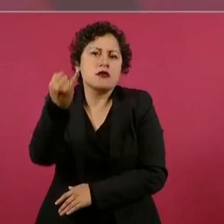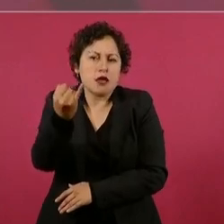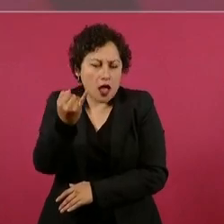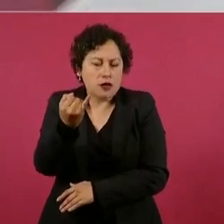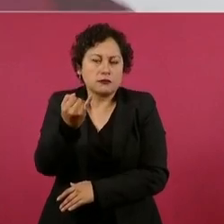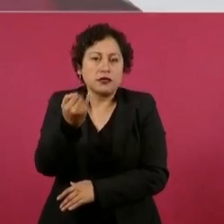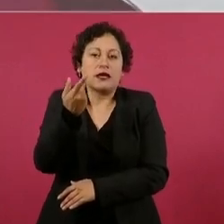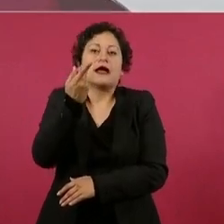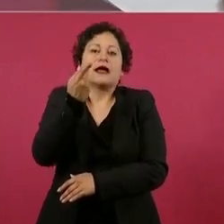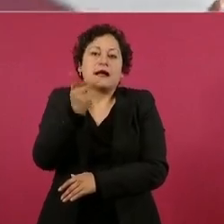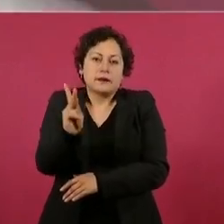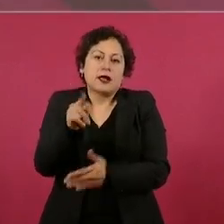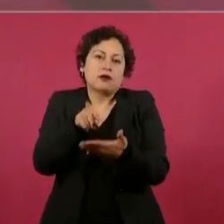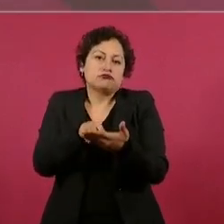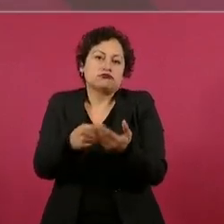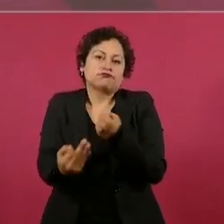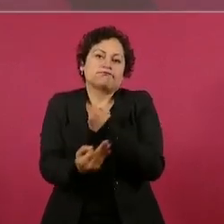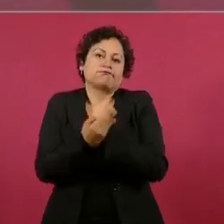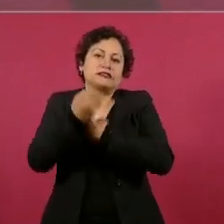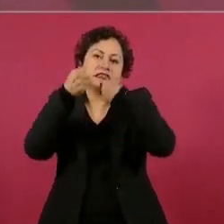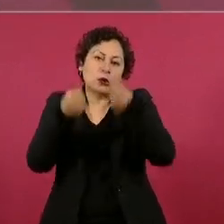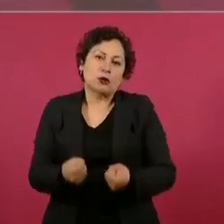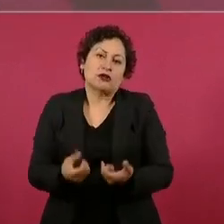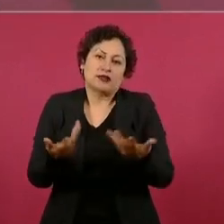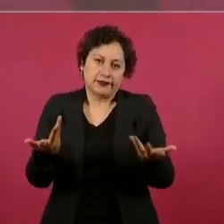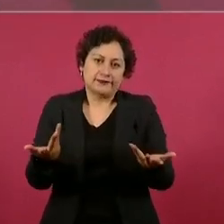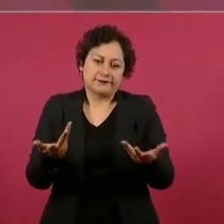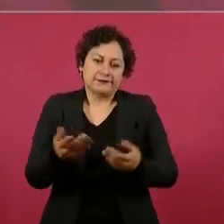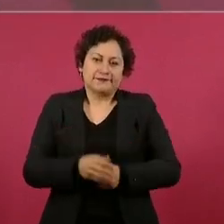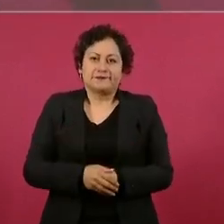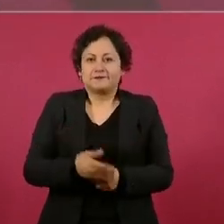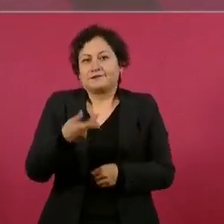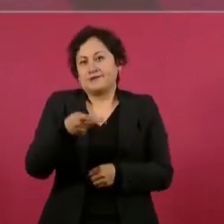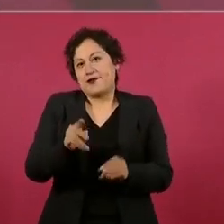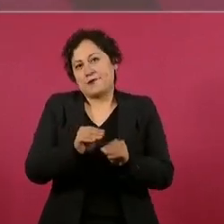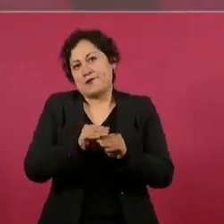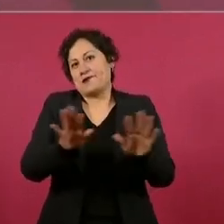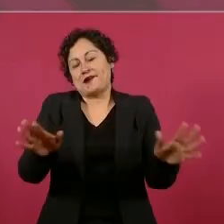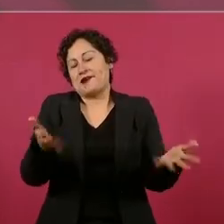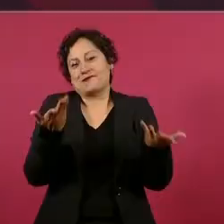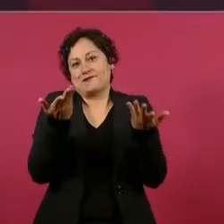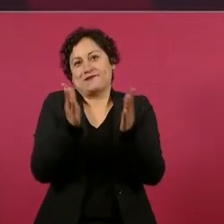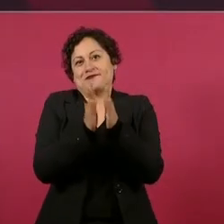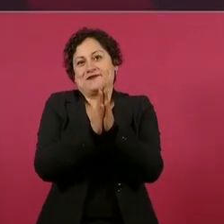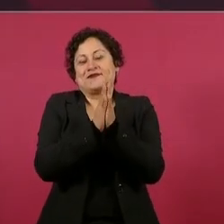Claro que cuando uno está en el Zócalo, y está uno leyendo,